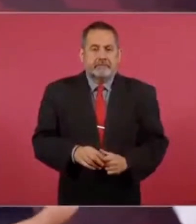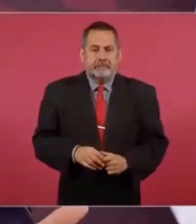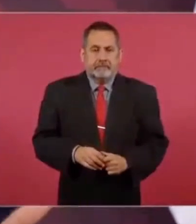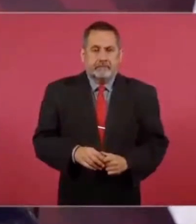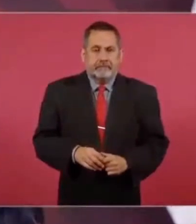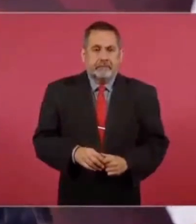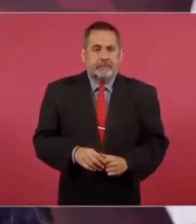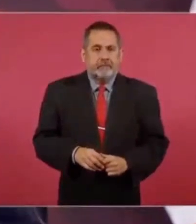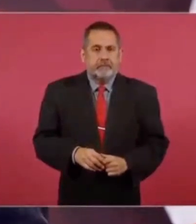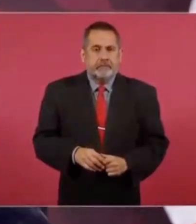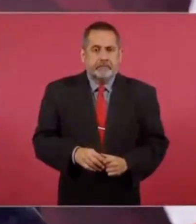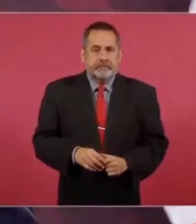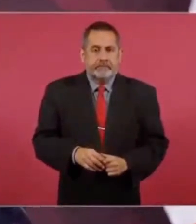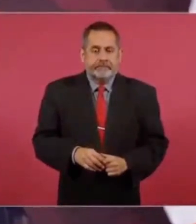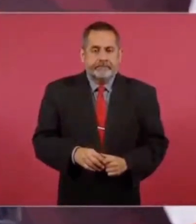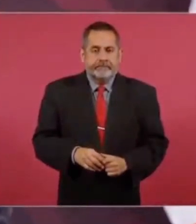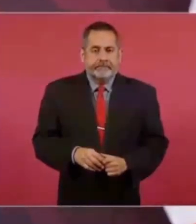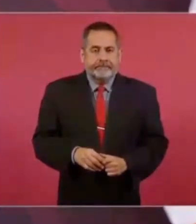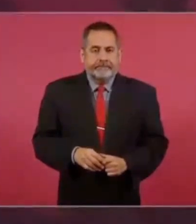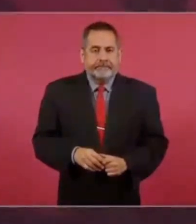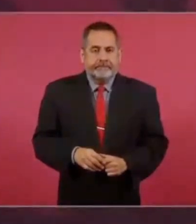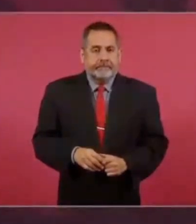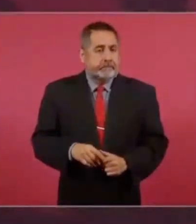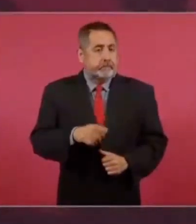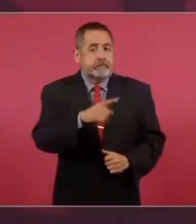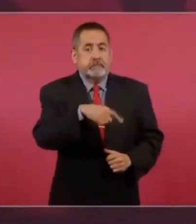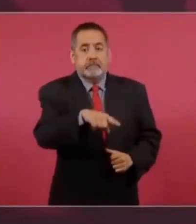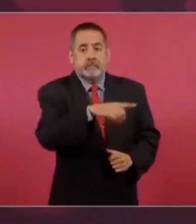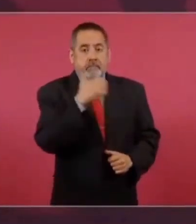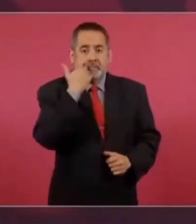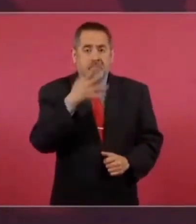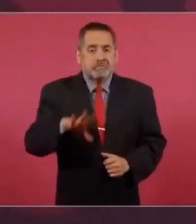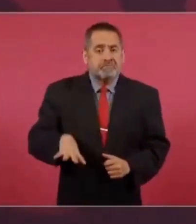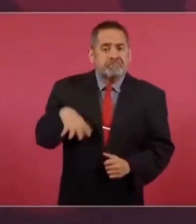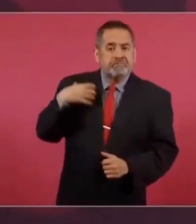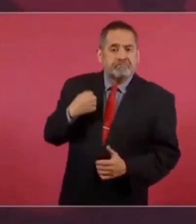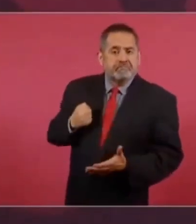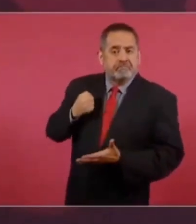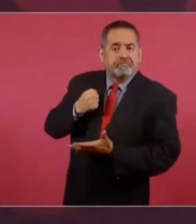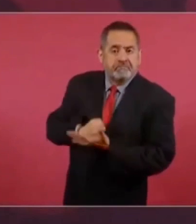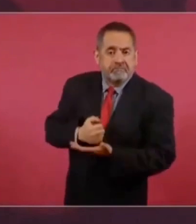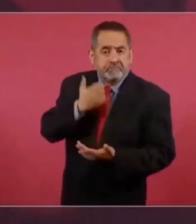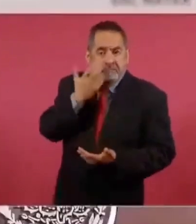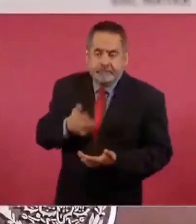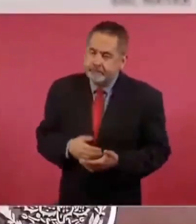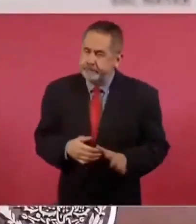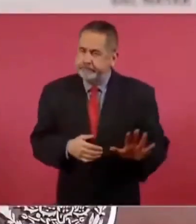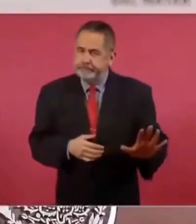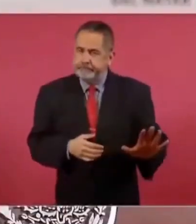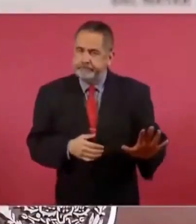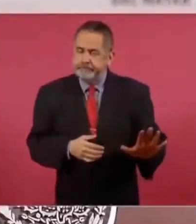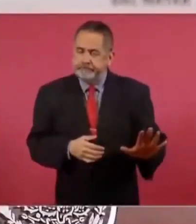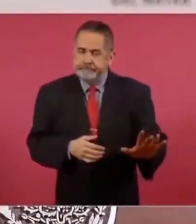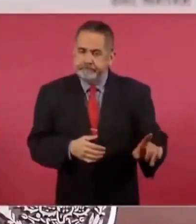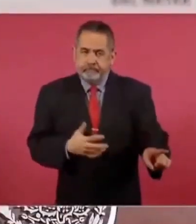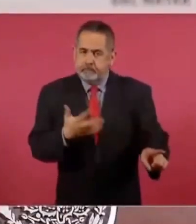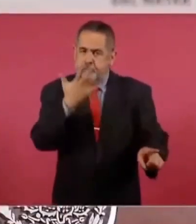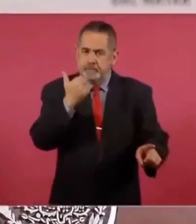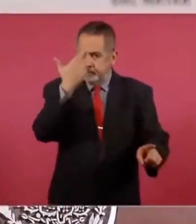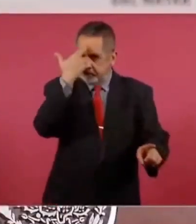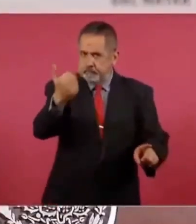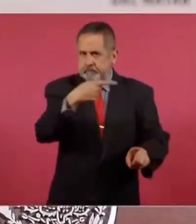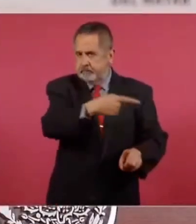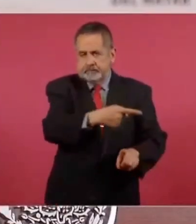de que quieren imponerse sin tener la